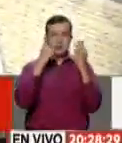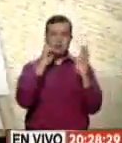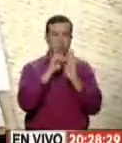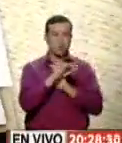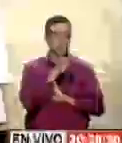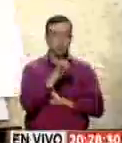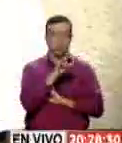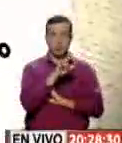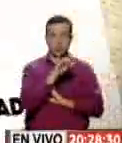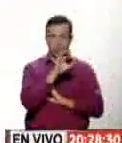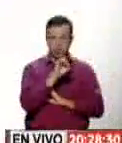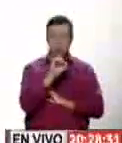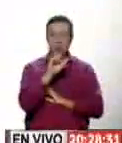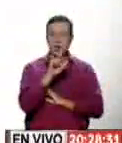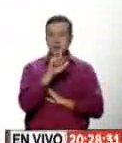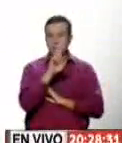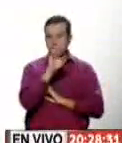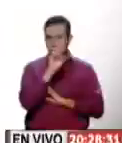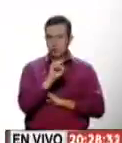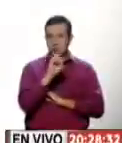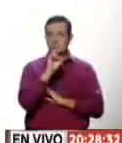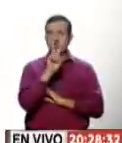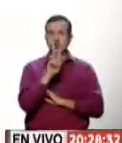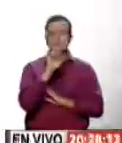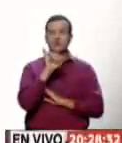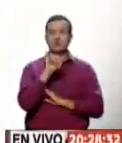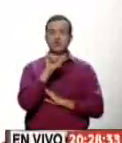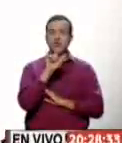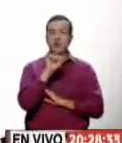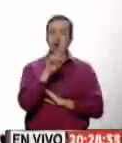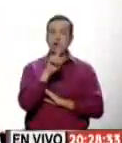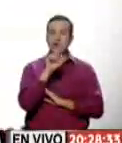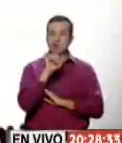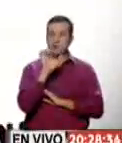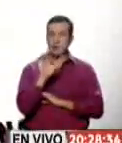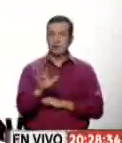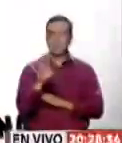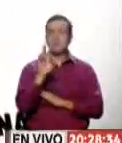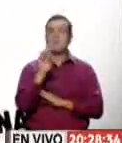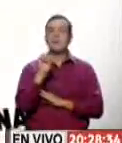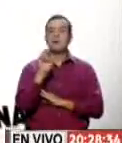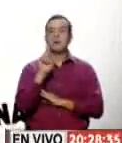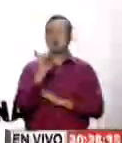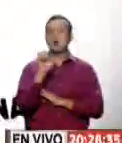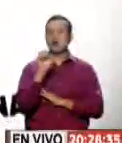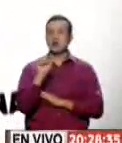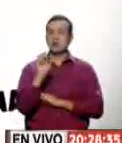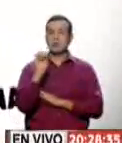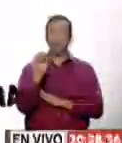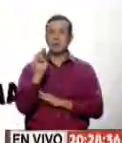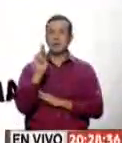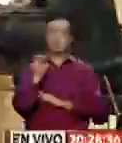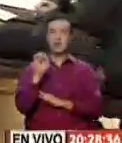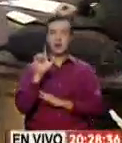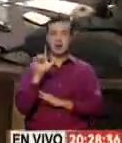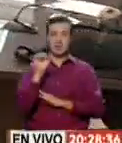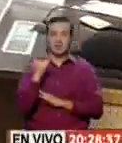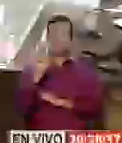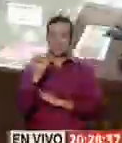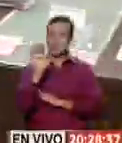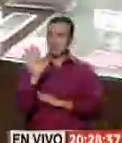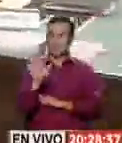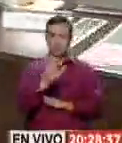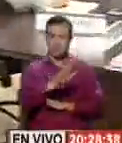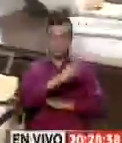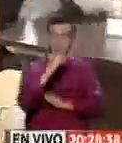Julio Arrieta, Álvaro Román, 2 para Yolanda Yupanqui, María Rosa Merchán y María del Carmen Maldonado. Se dio paso